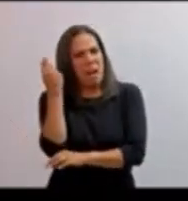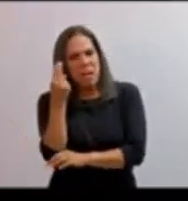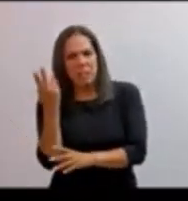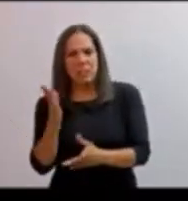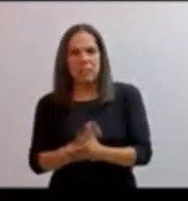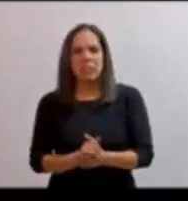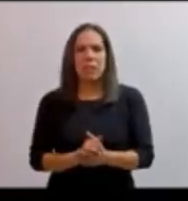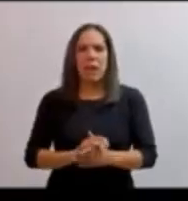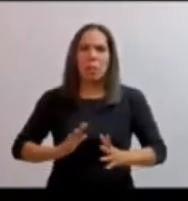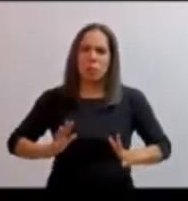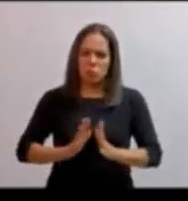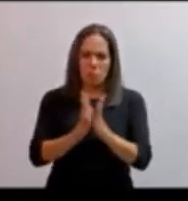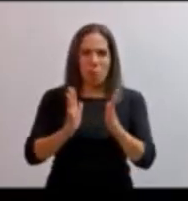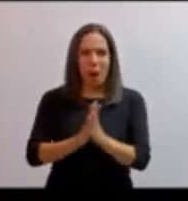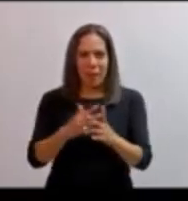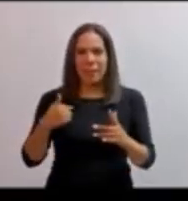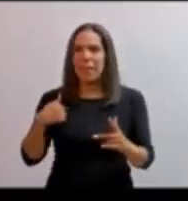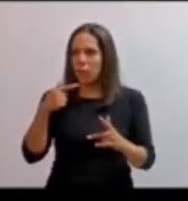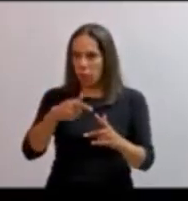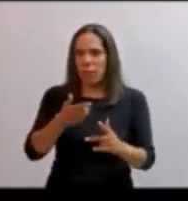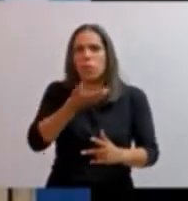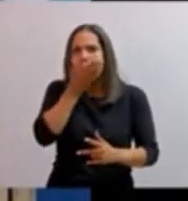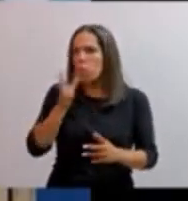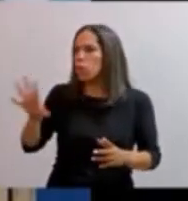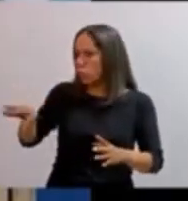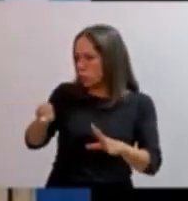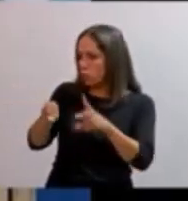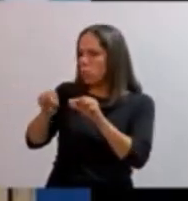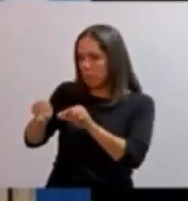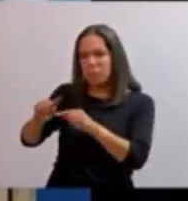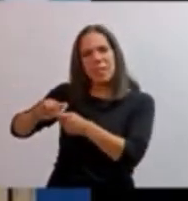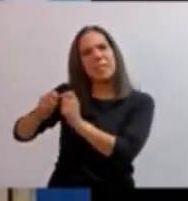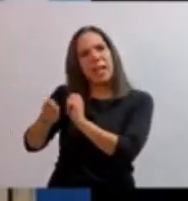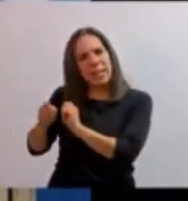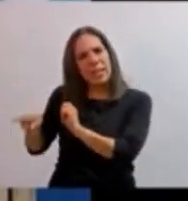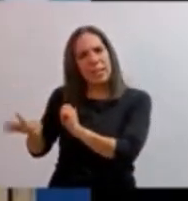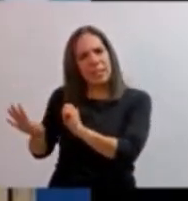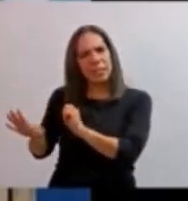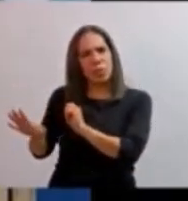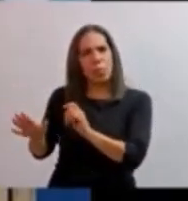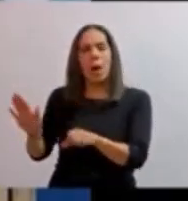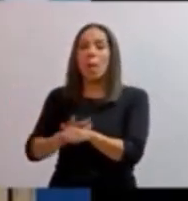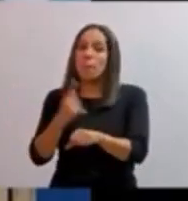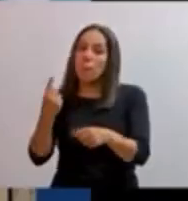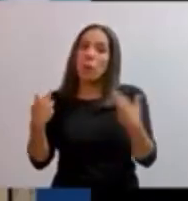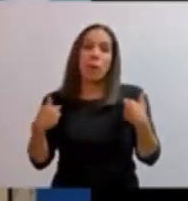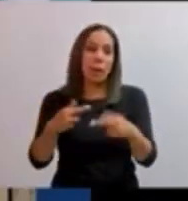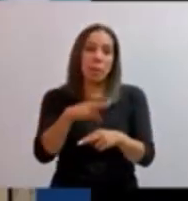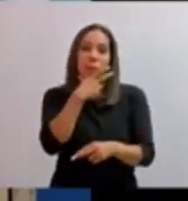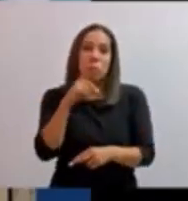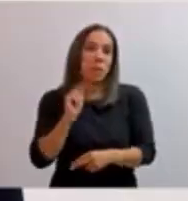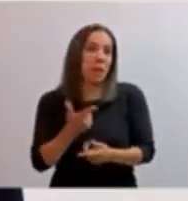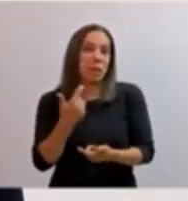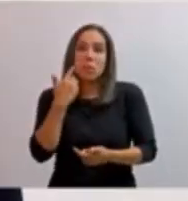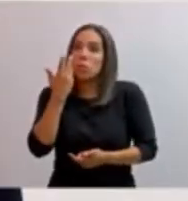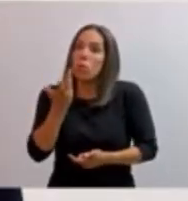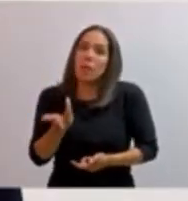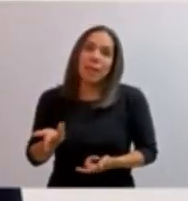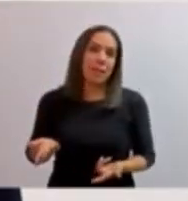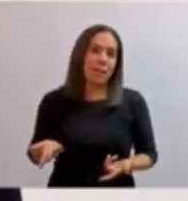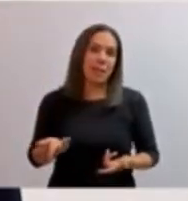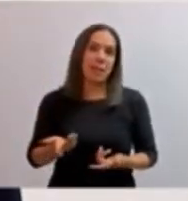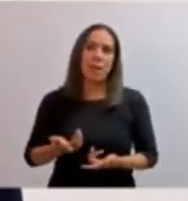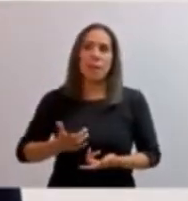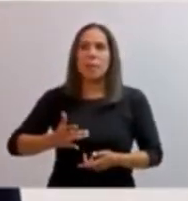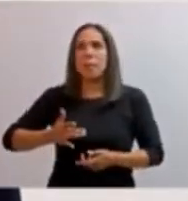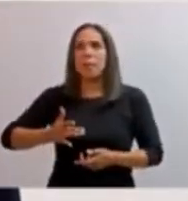que partir de lo que el docente quiere, de esa autonomía. Bien, otra de las actividades que se ha